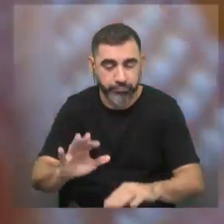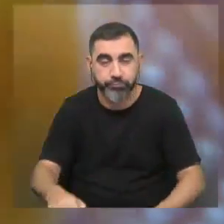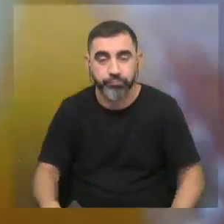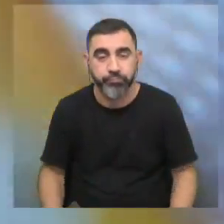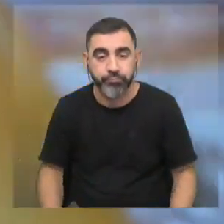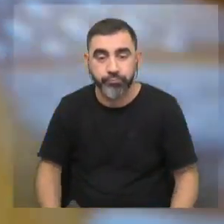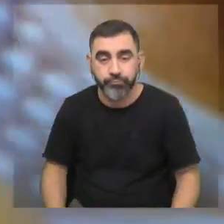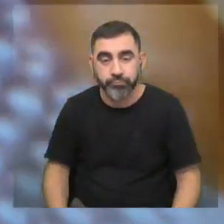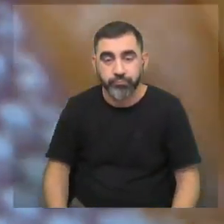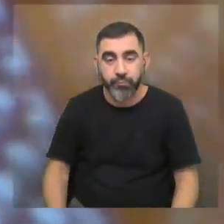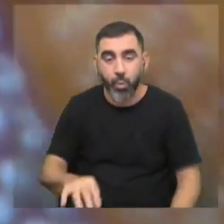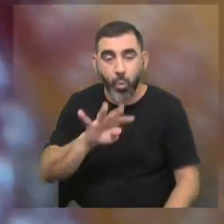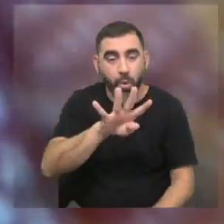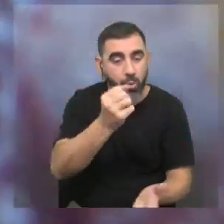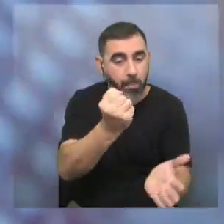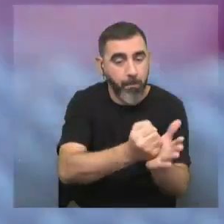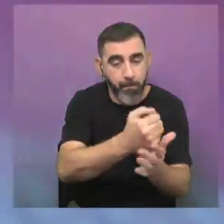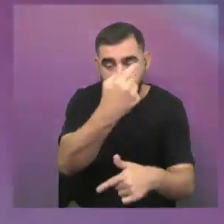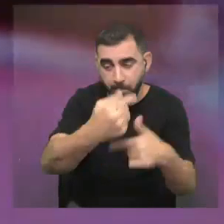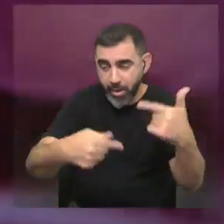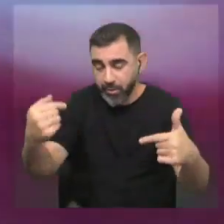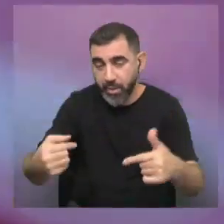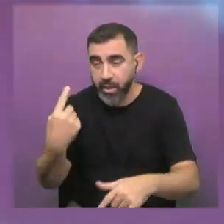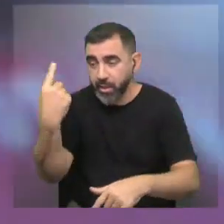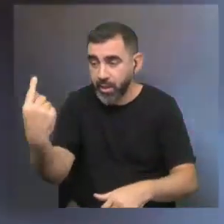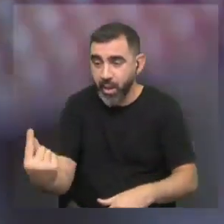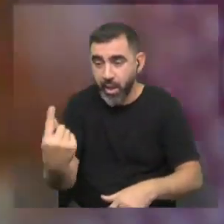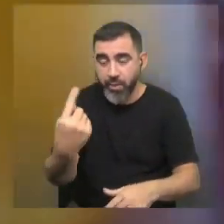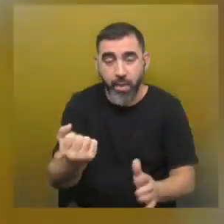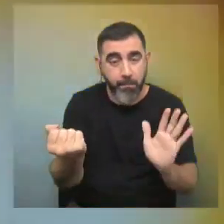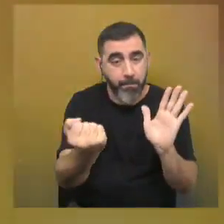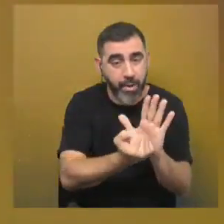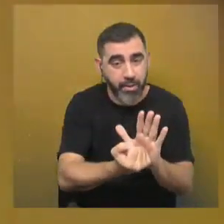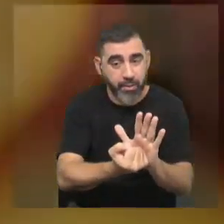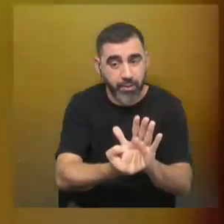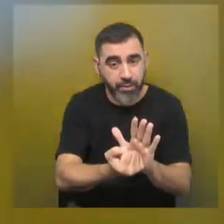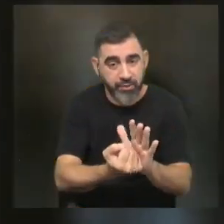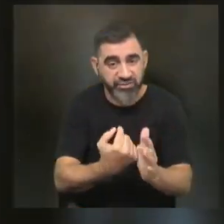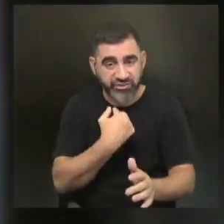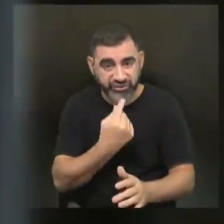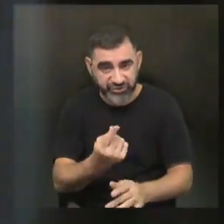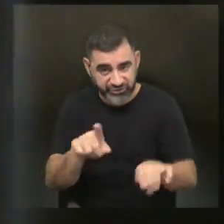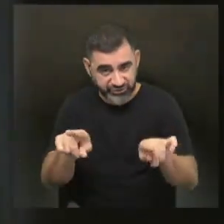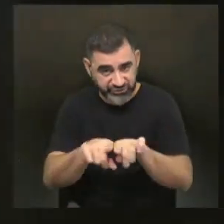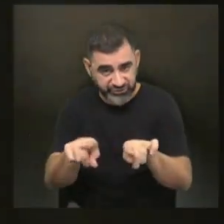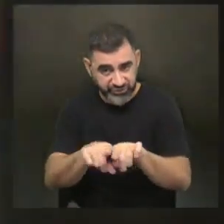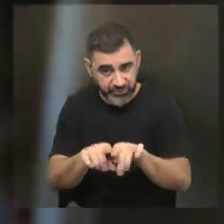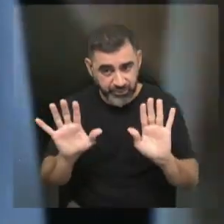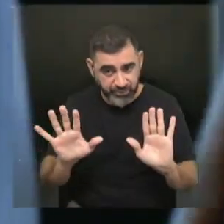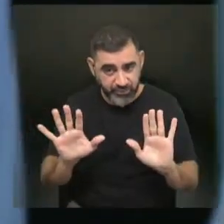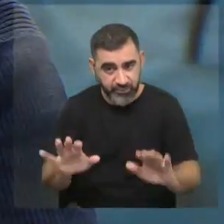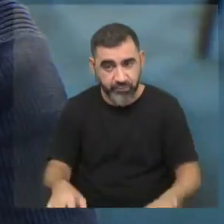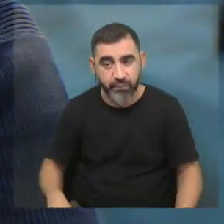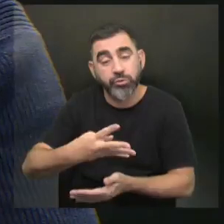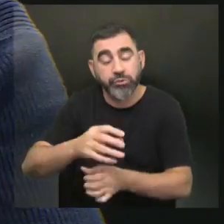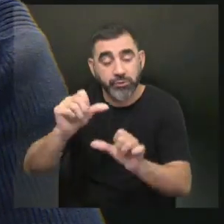hemos generado diferentes herramientas para detectar de forma más rápida a estos organismos tóxicos.